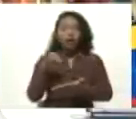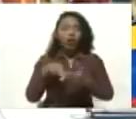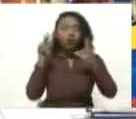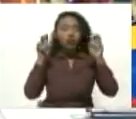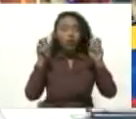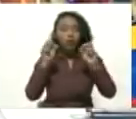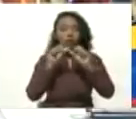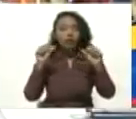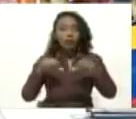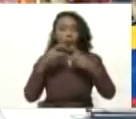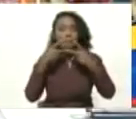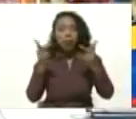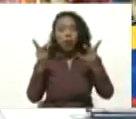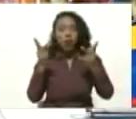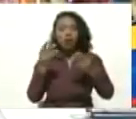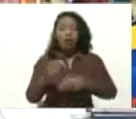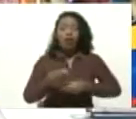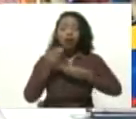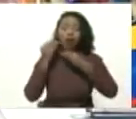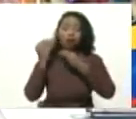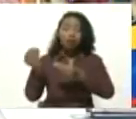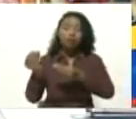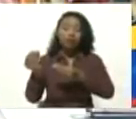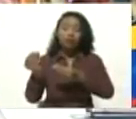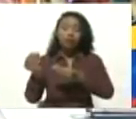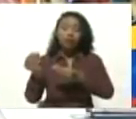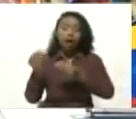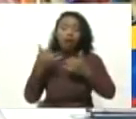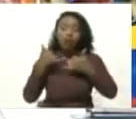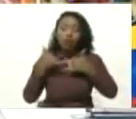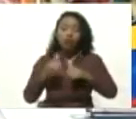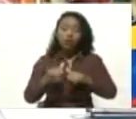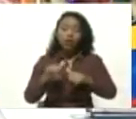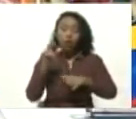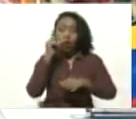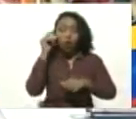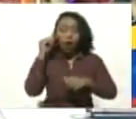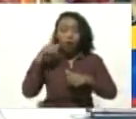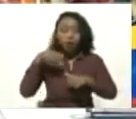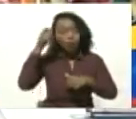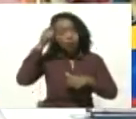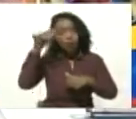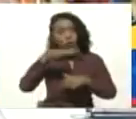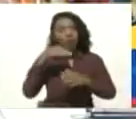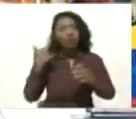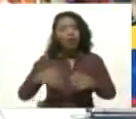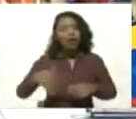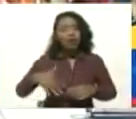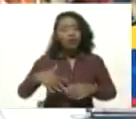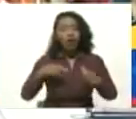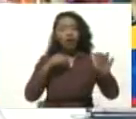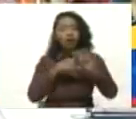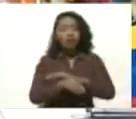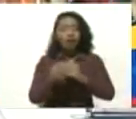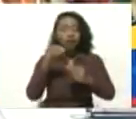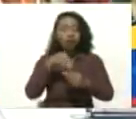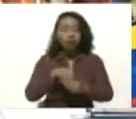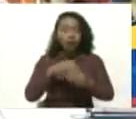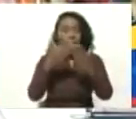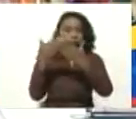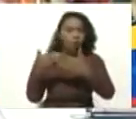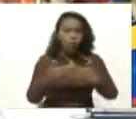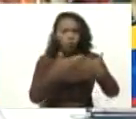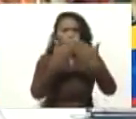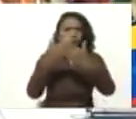sistema público que le garantizara a los hijos e hijas del pueblo su derecho a entrar en las escuelas, a